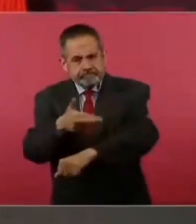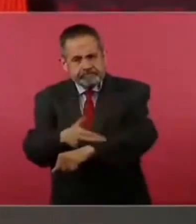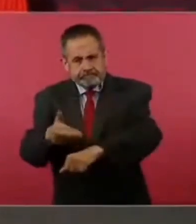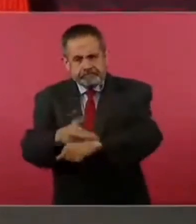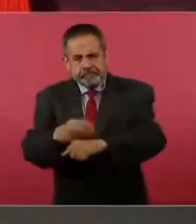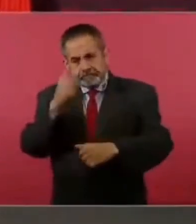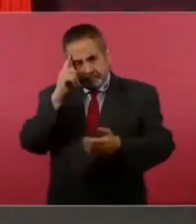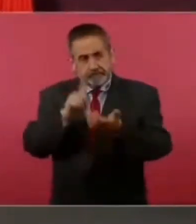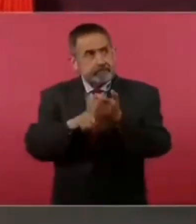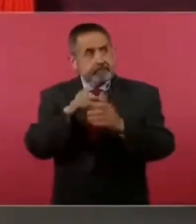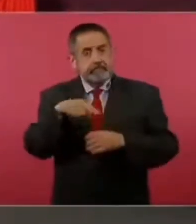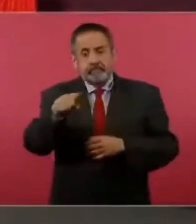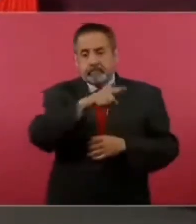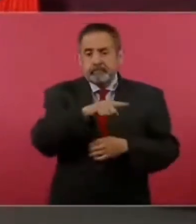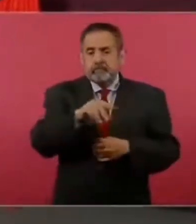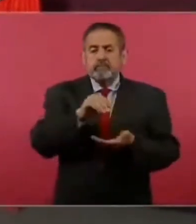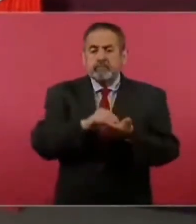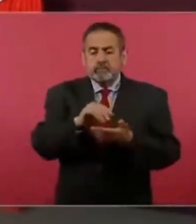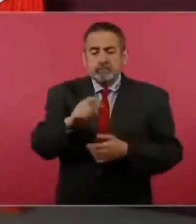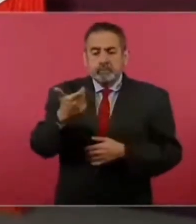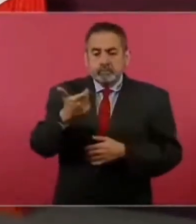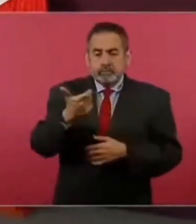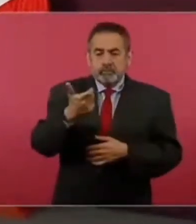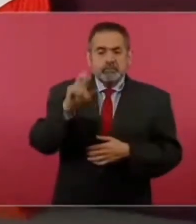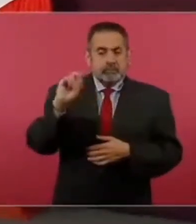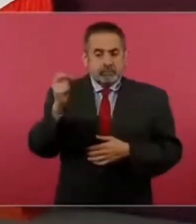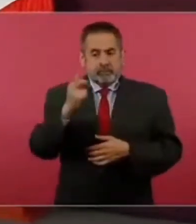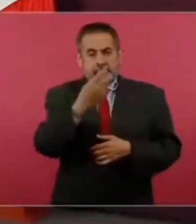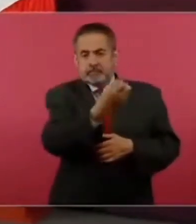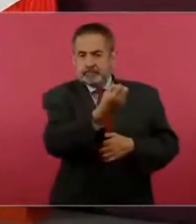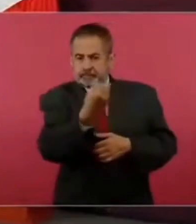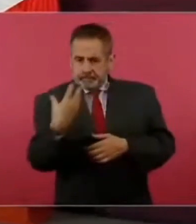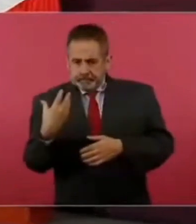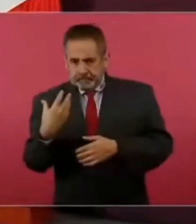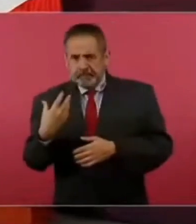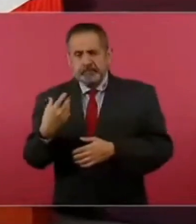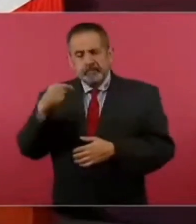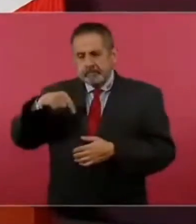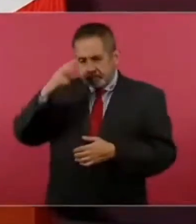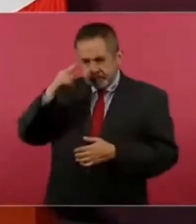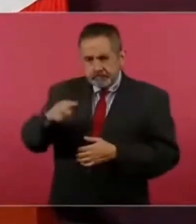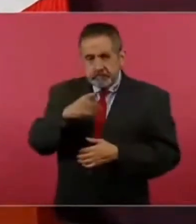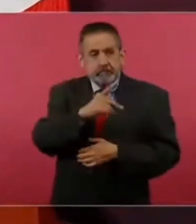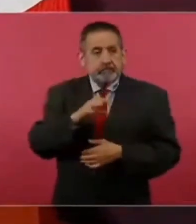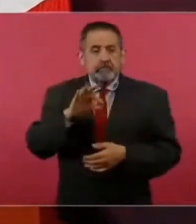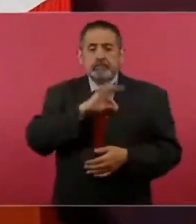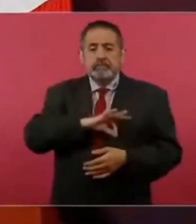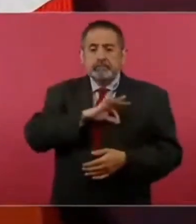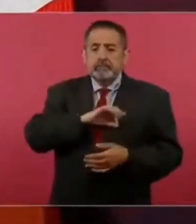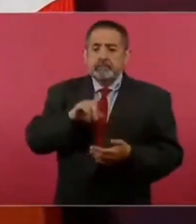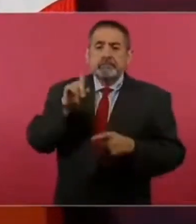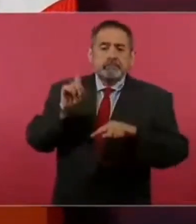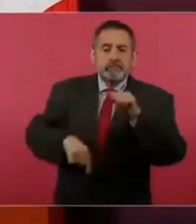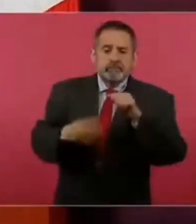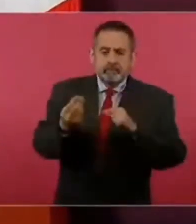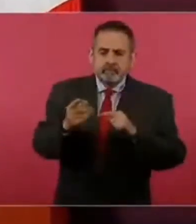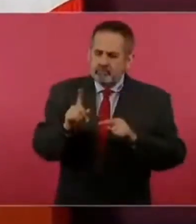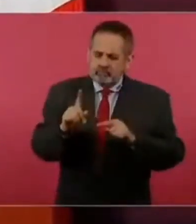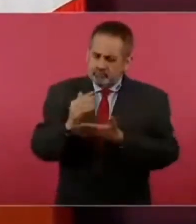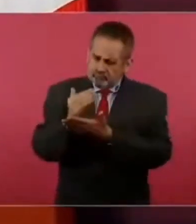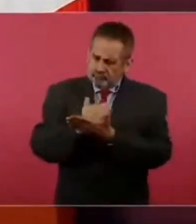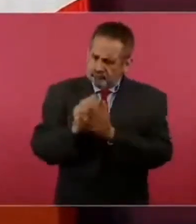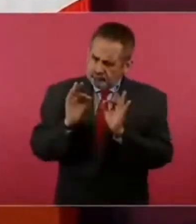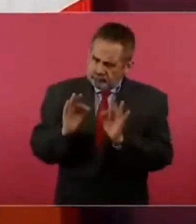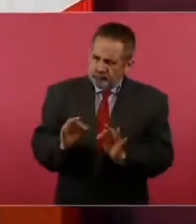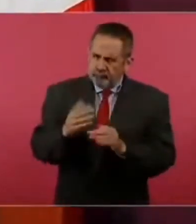de sus remesas que no paguen tantas comisiones que